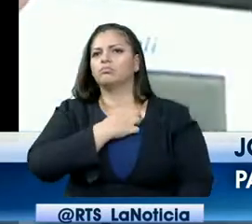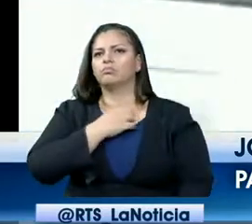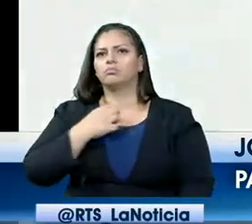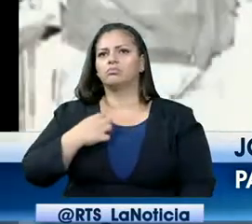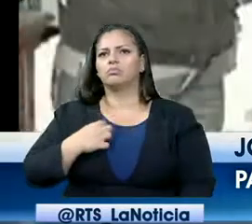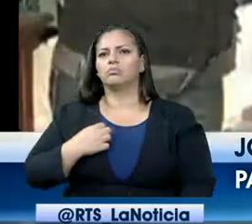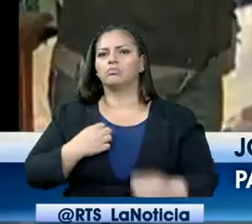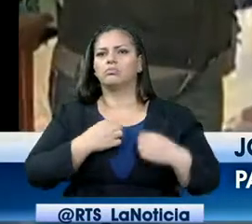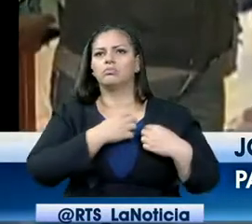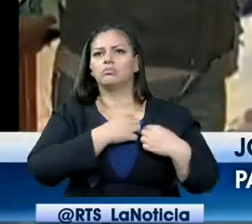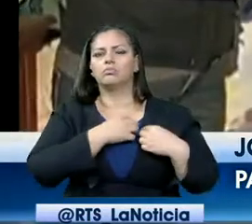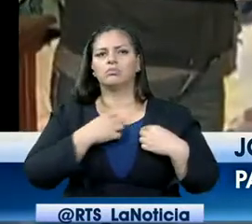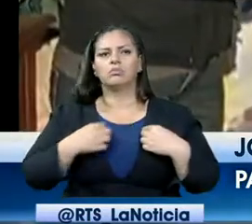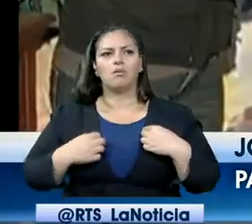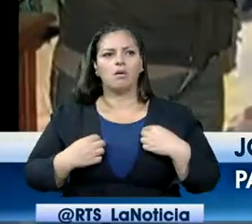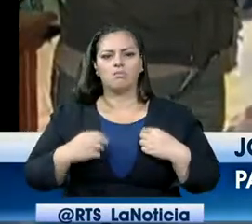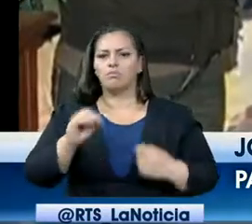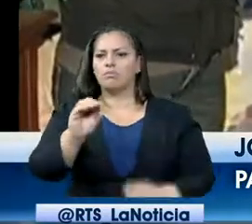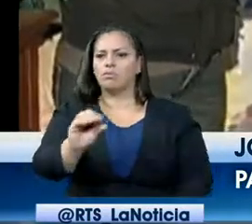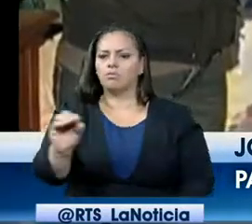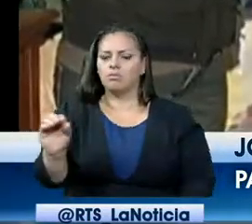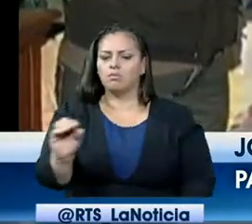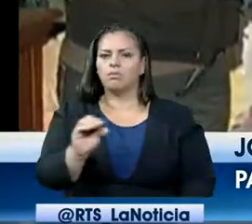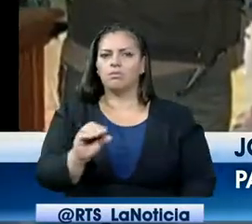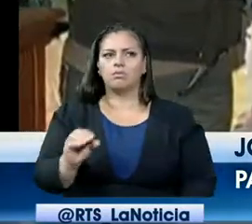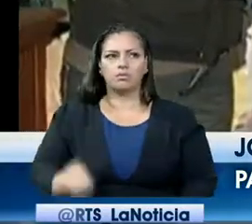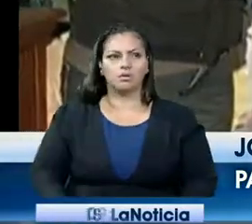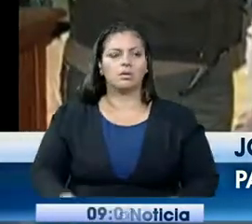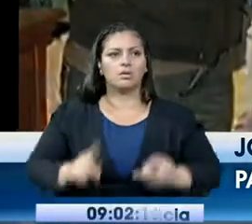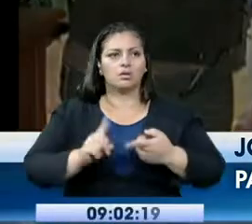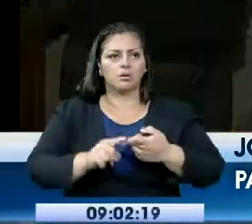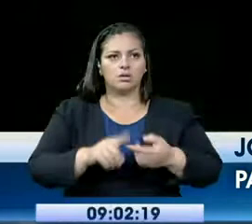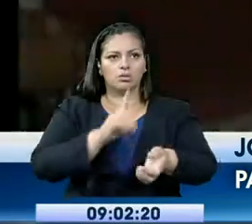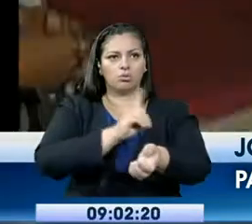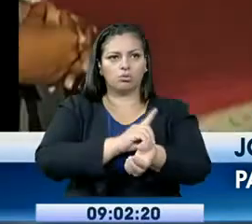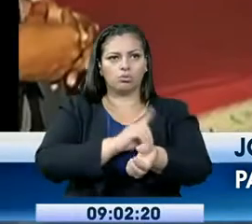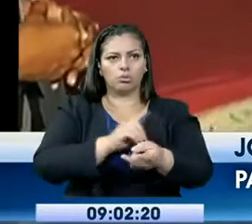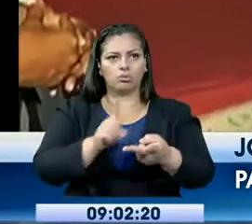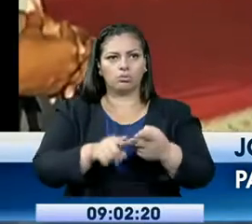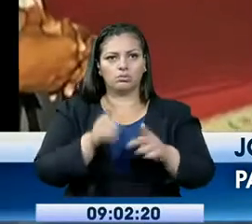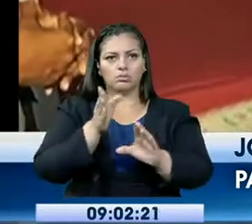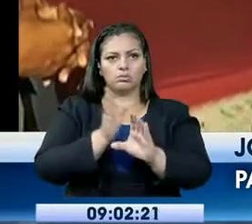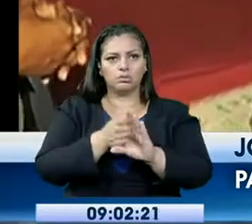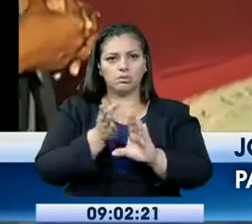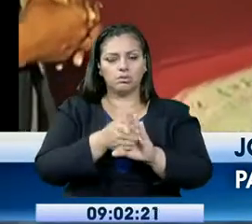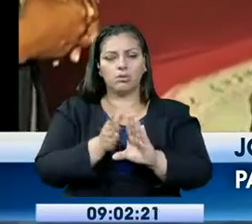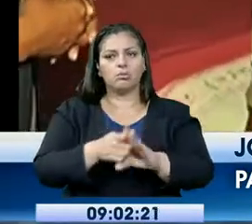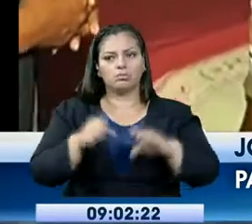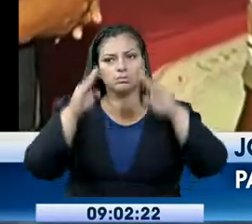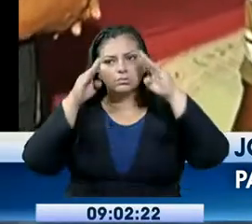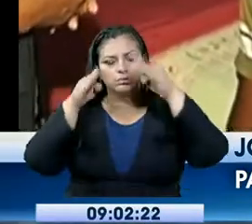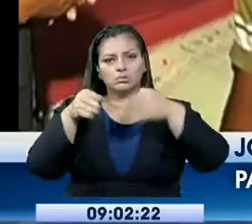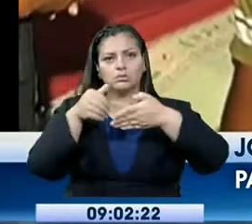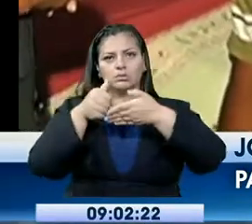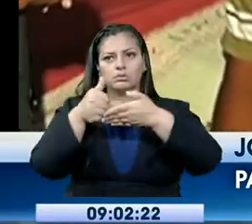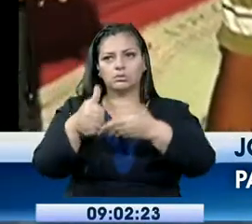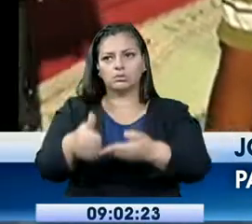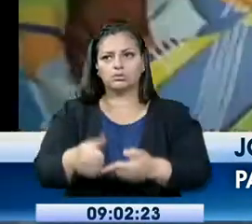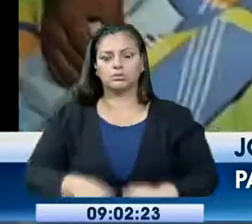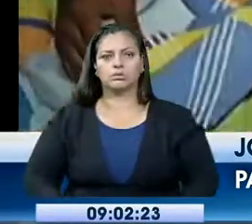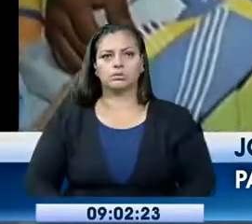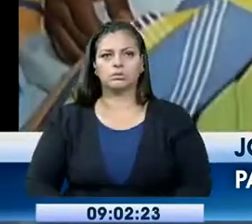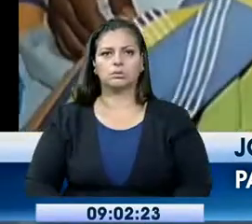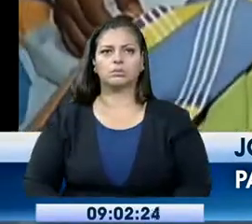del equipo integral que es médico, psicólogo y terapia ocupacional. Él recibirá tratamiento ambulatorio intensivo y posteriormente